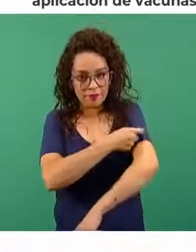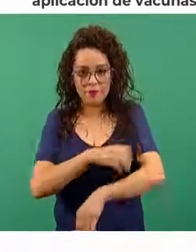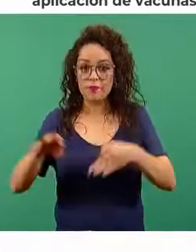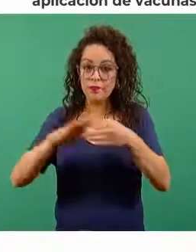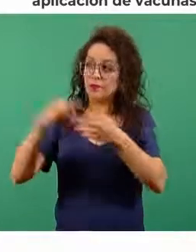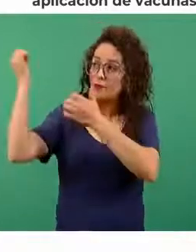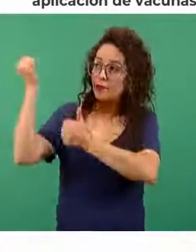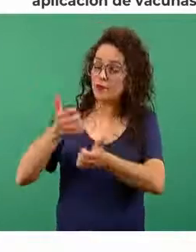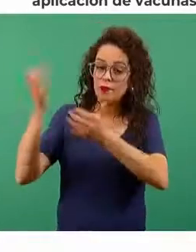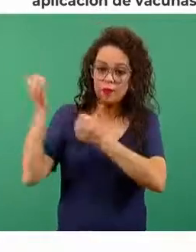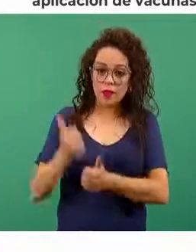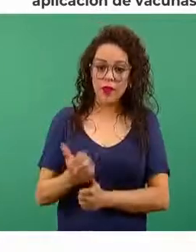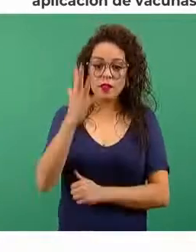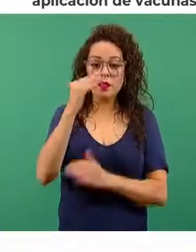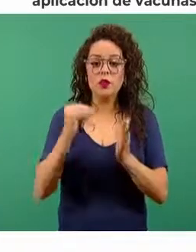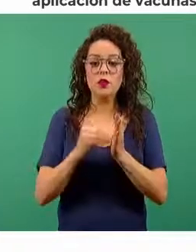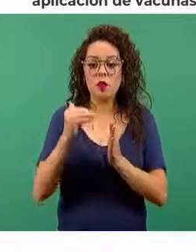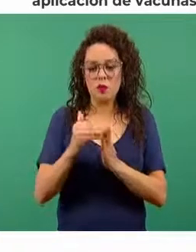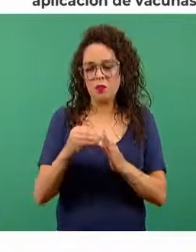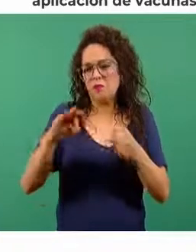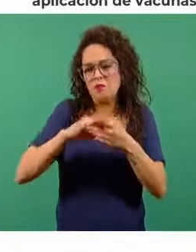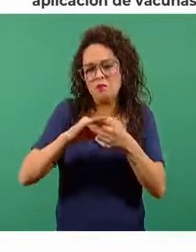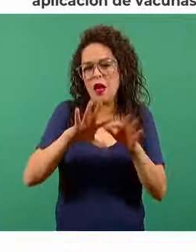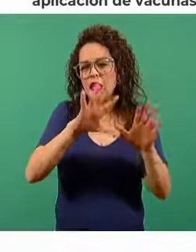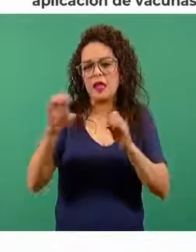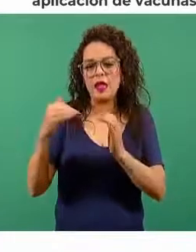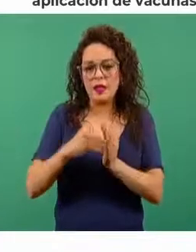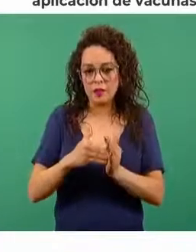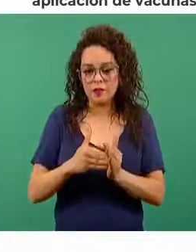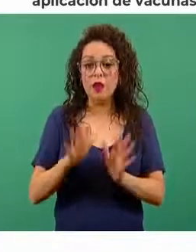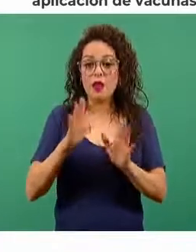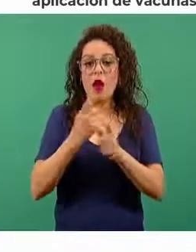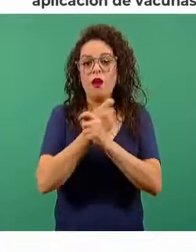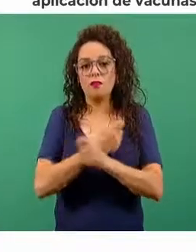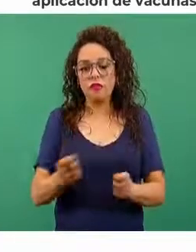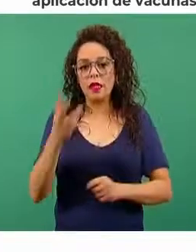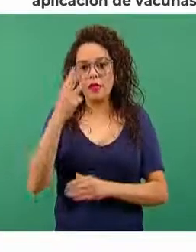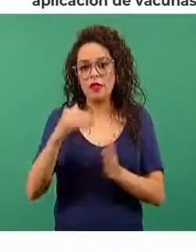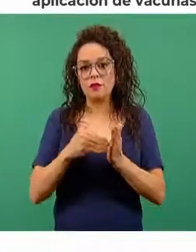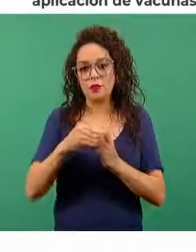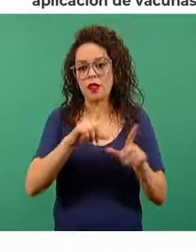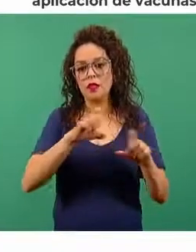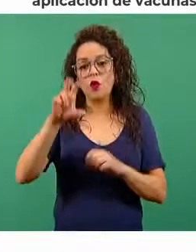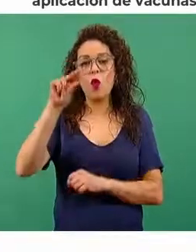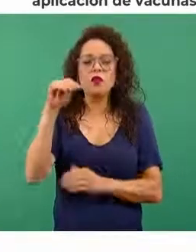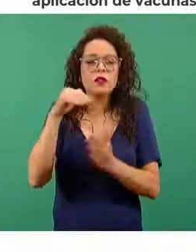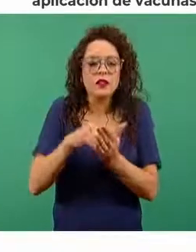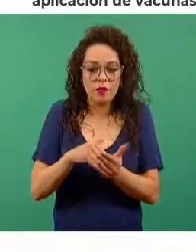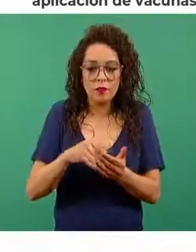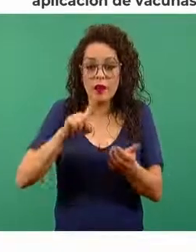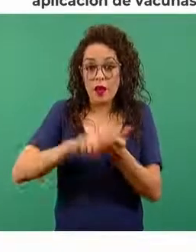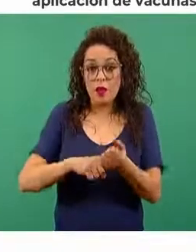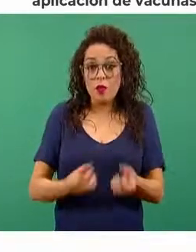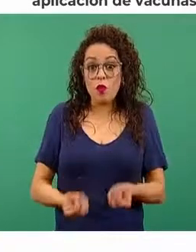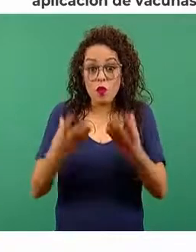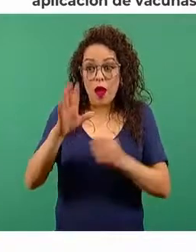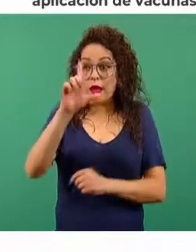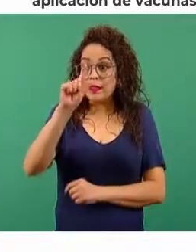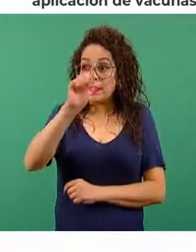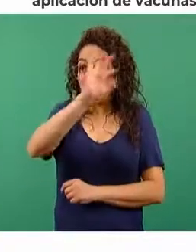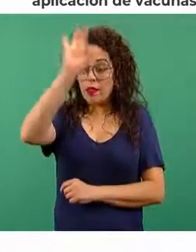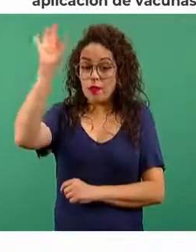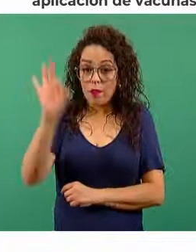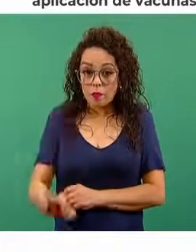5,500,000 y se han puesto estas casi 3,780,000, lo que representa el 70% de la dotación